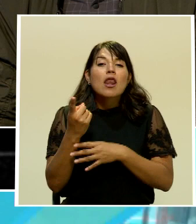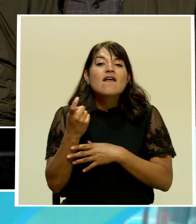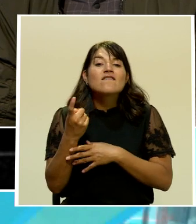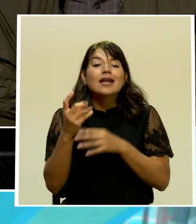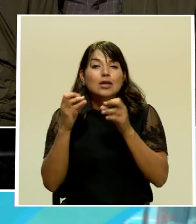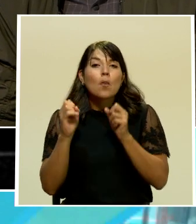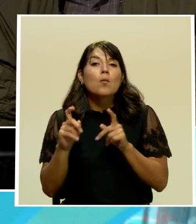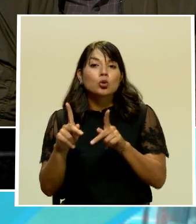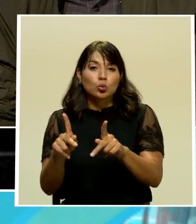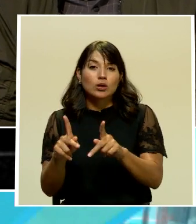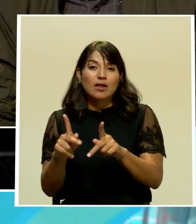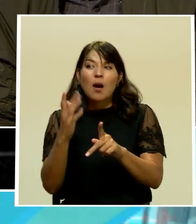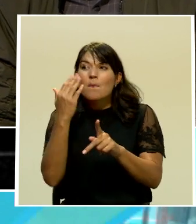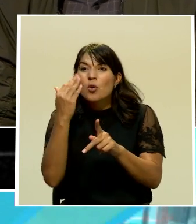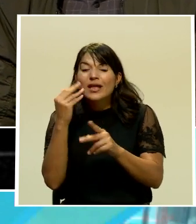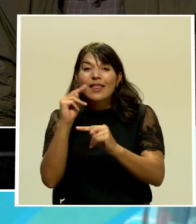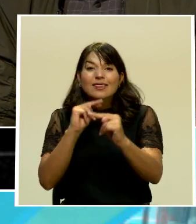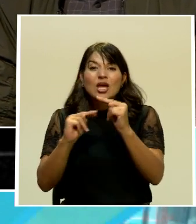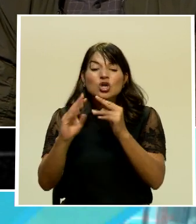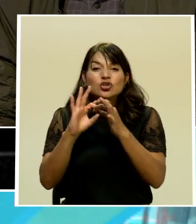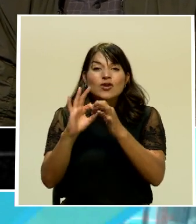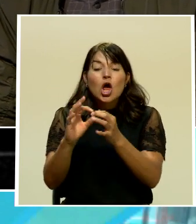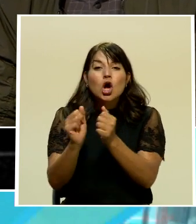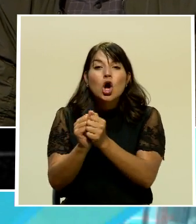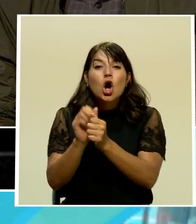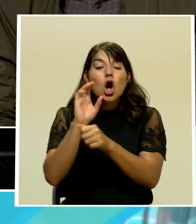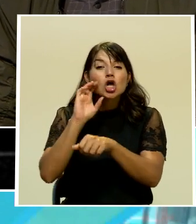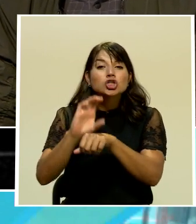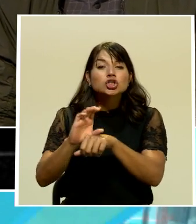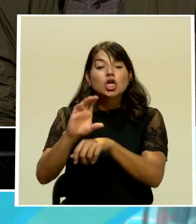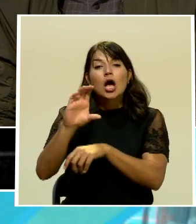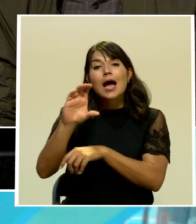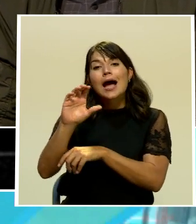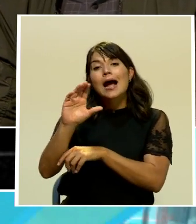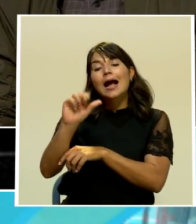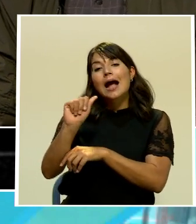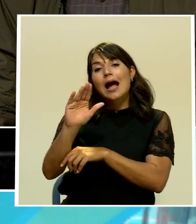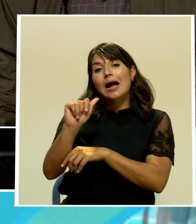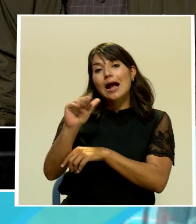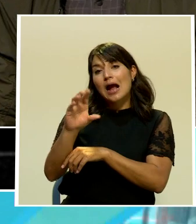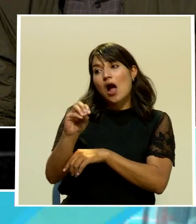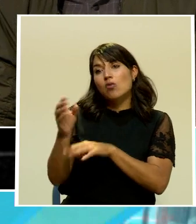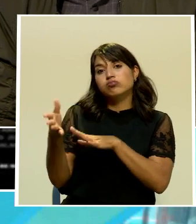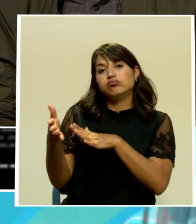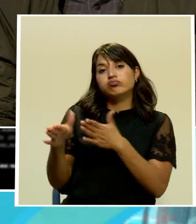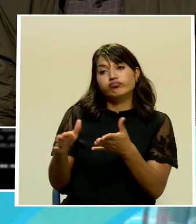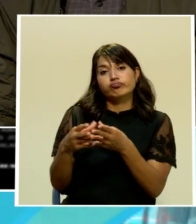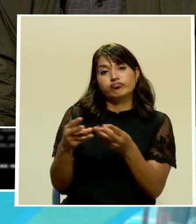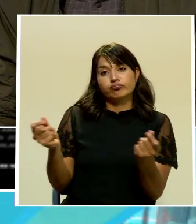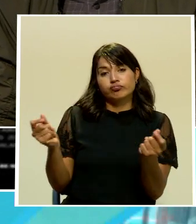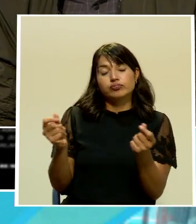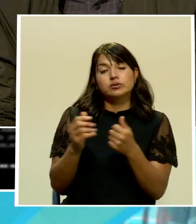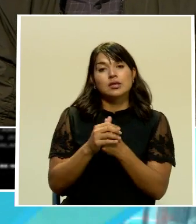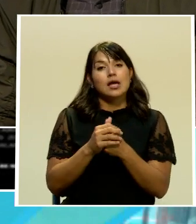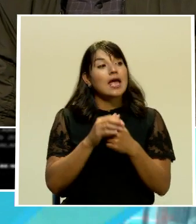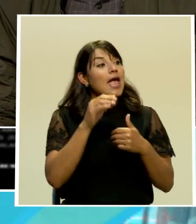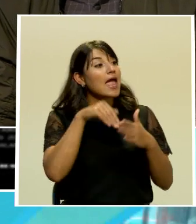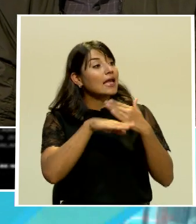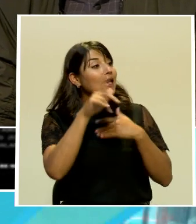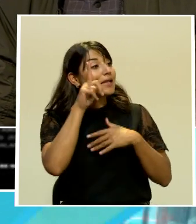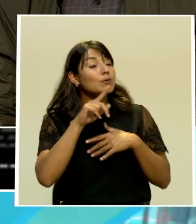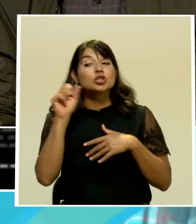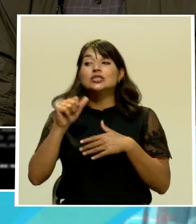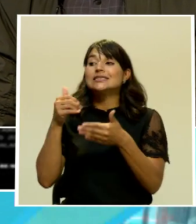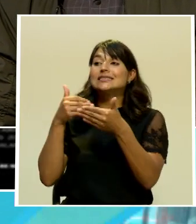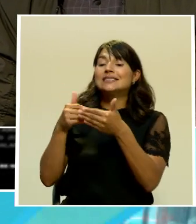se ha muerto el cacao en esa zona, ¿no? Y la tercera historia... Madre de Dios en la zona atlántica de Costa Rica, en Limón. Exactamente, cerca de